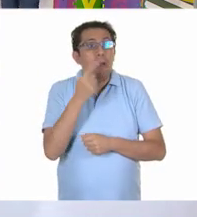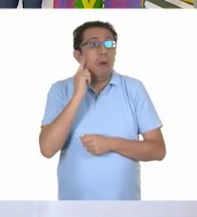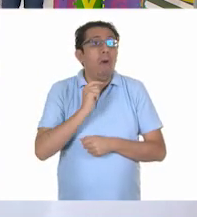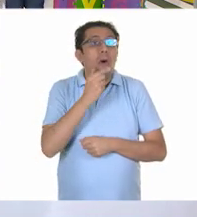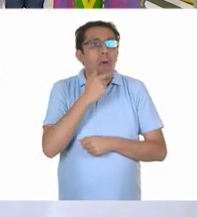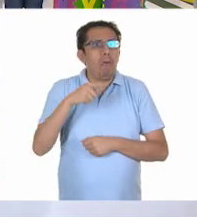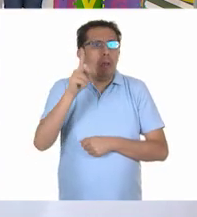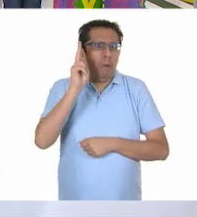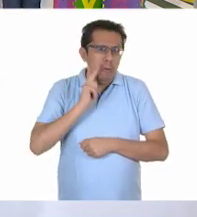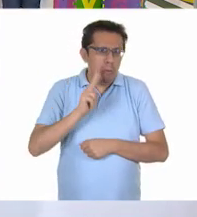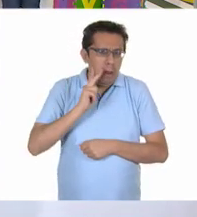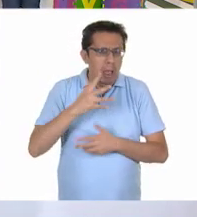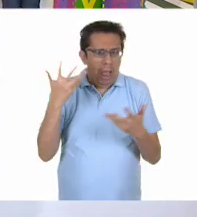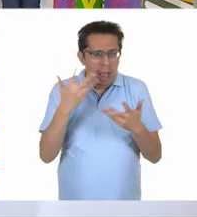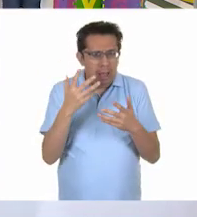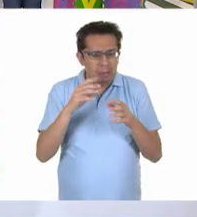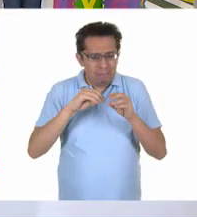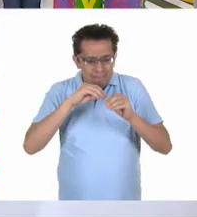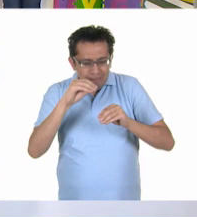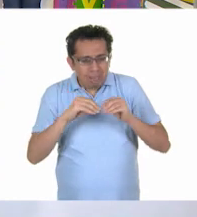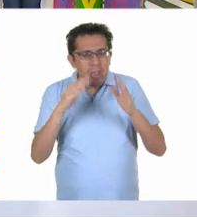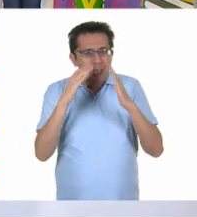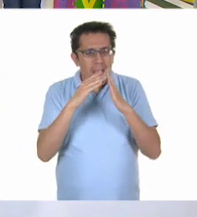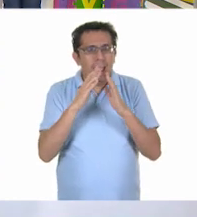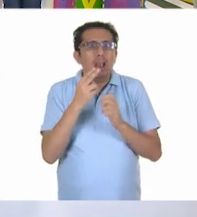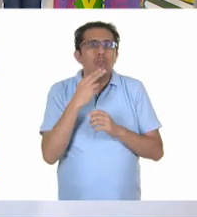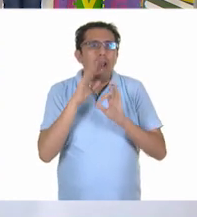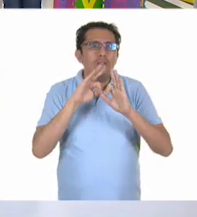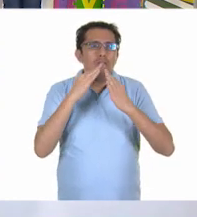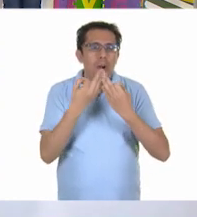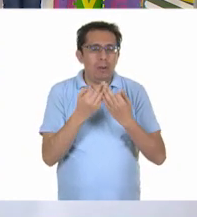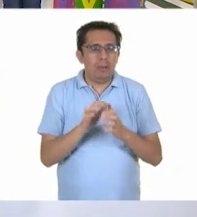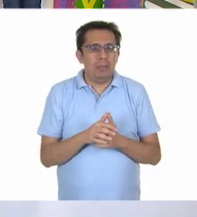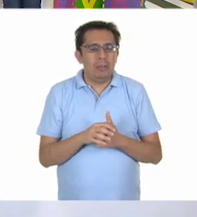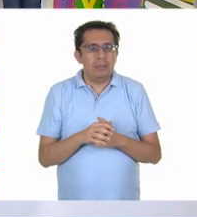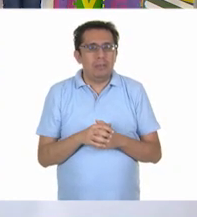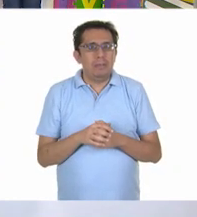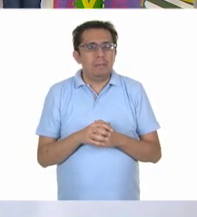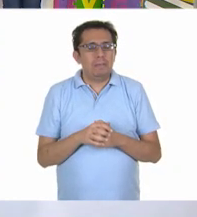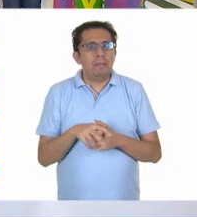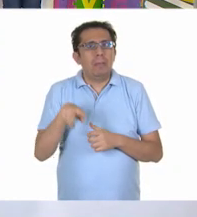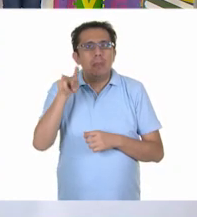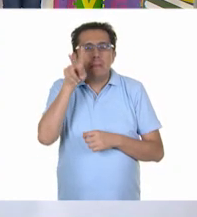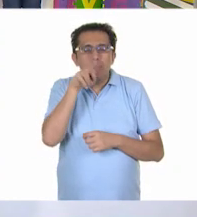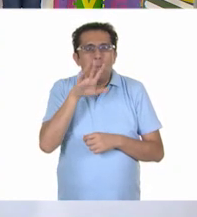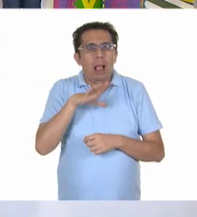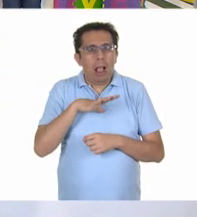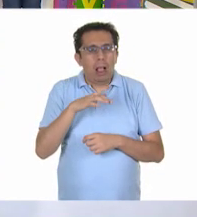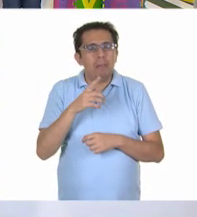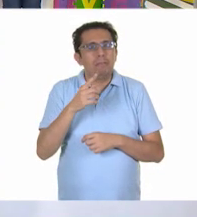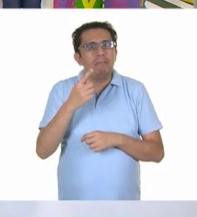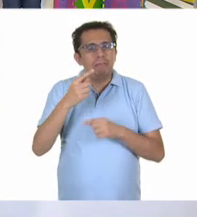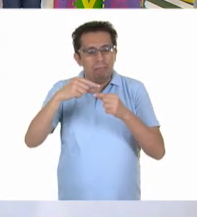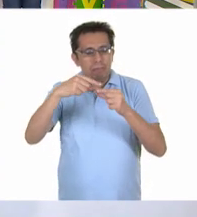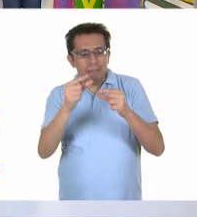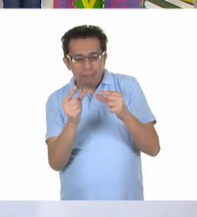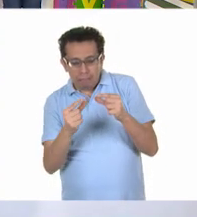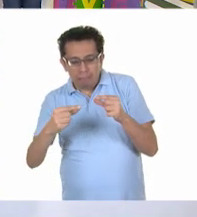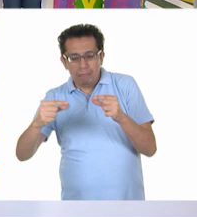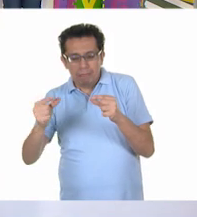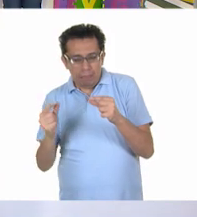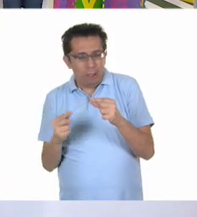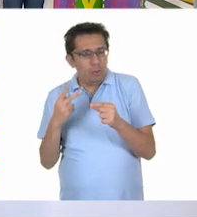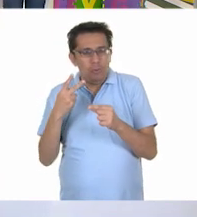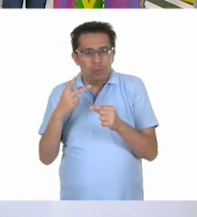¡Hacerlo! Y ustedes, niñas y niños, traten de hacer lo mismo en casa con las figuras geométricas. A ver, la serpiente primero tiene